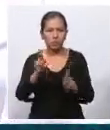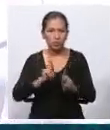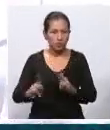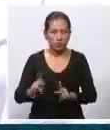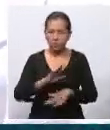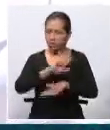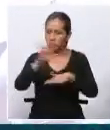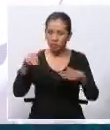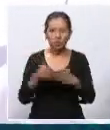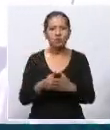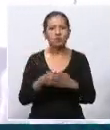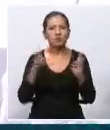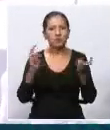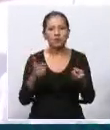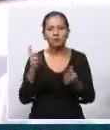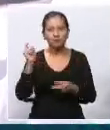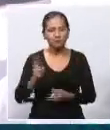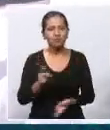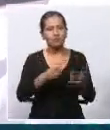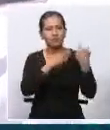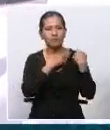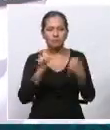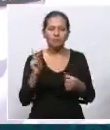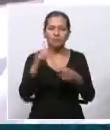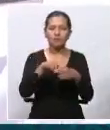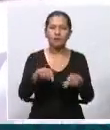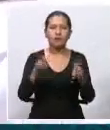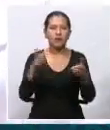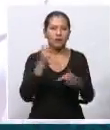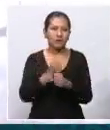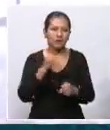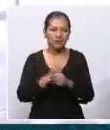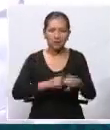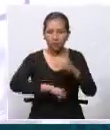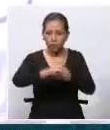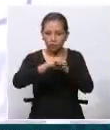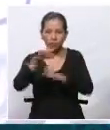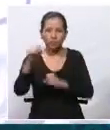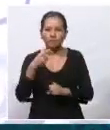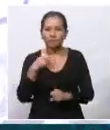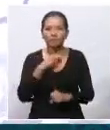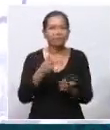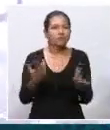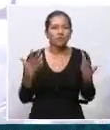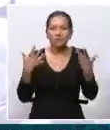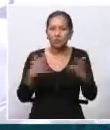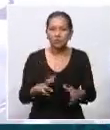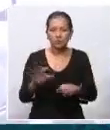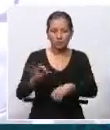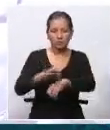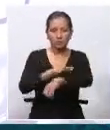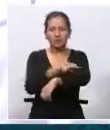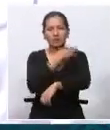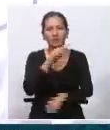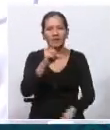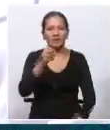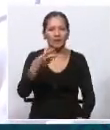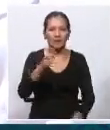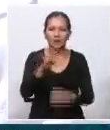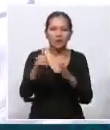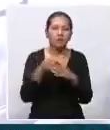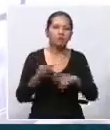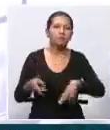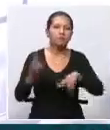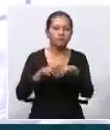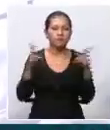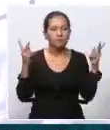la población tiene que ser partícipe de esta gran campaña si no queremos que el dengue llegue en